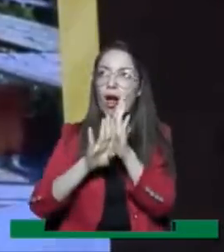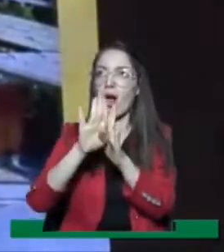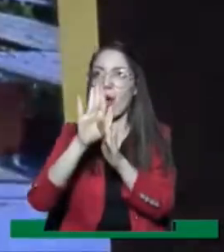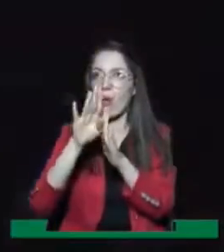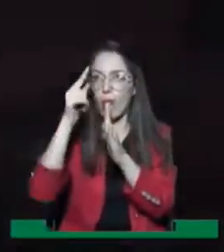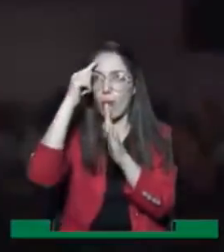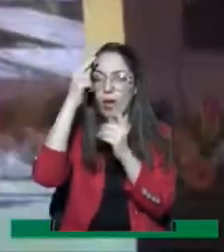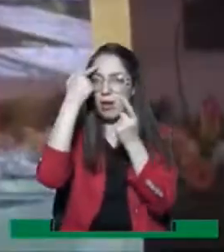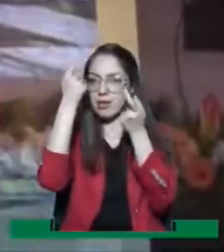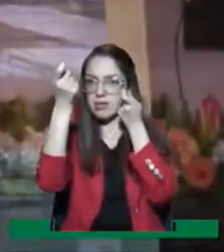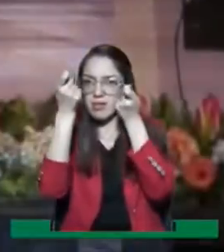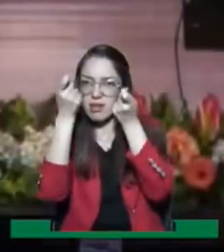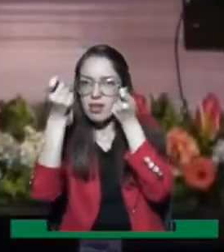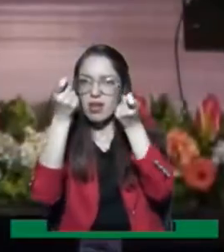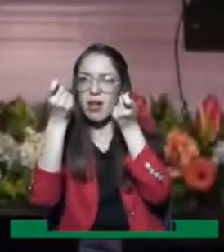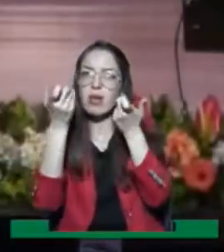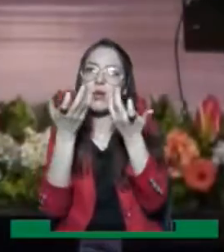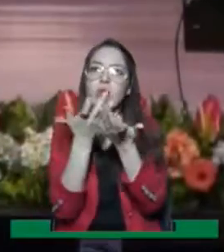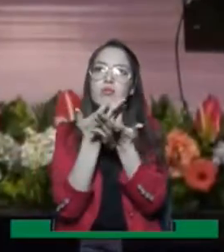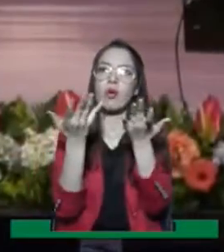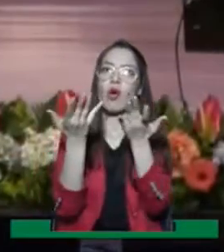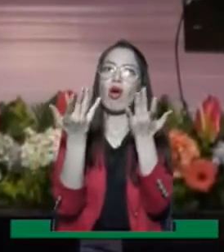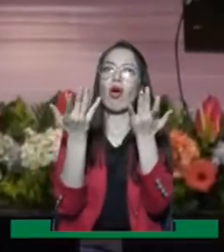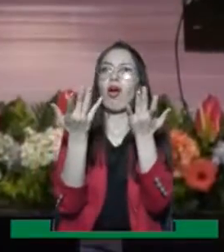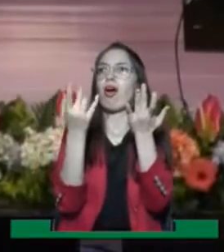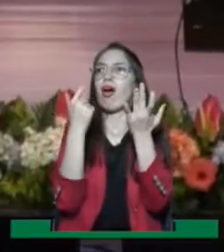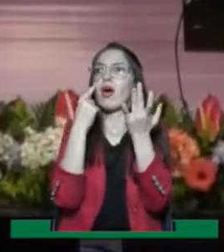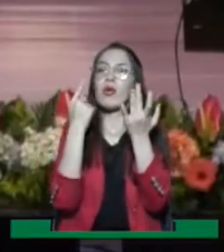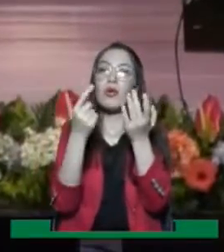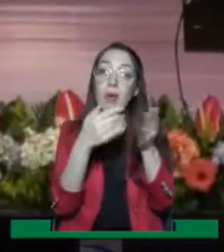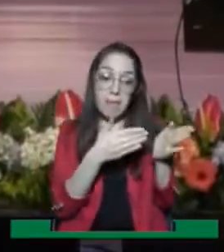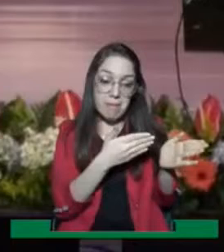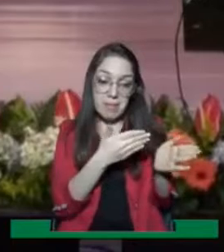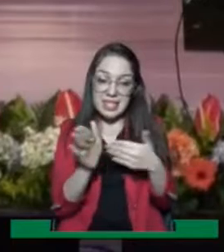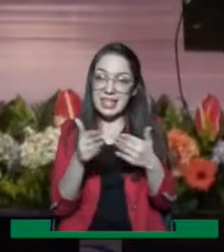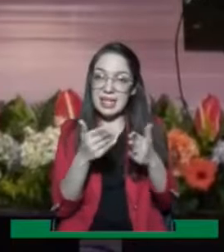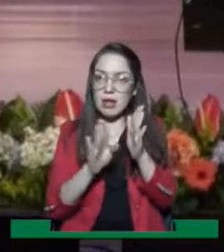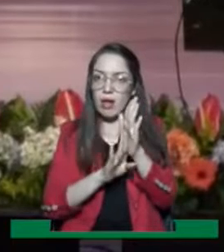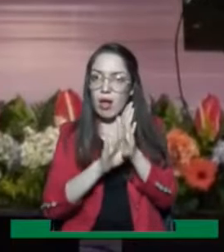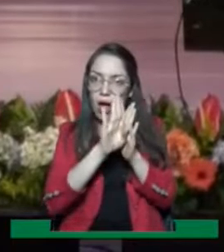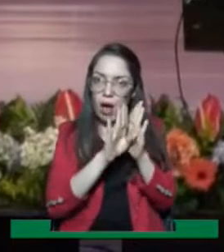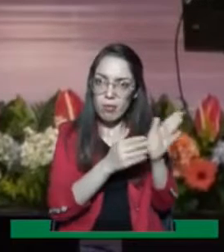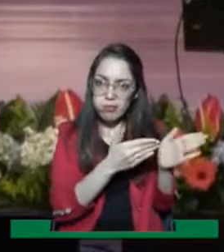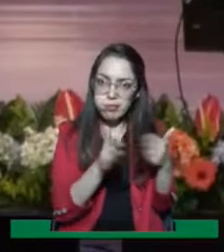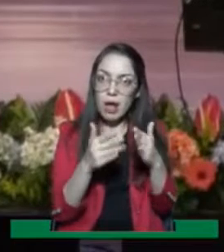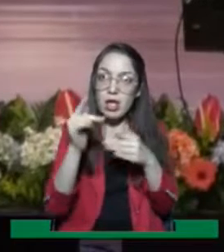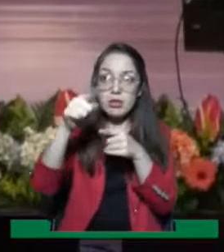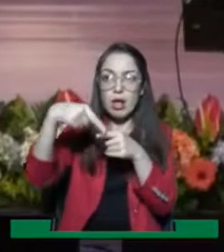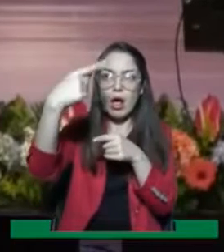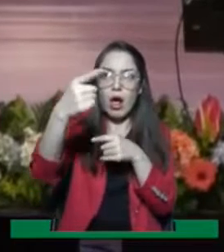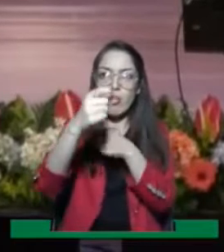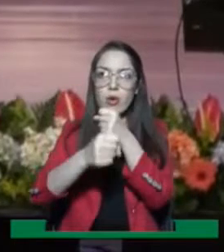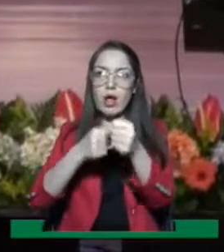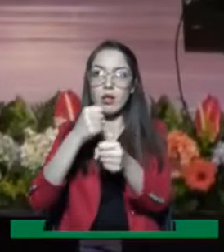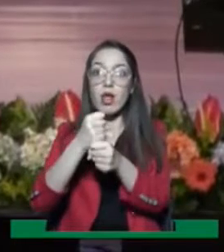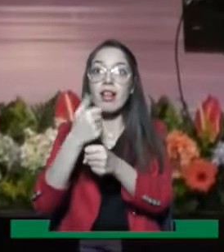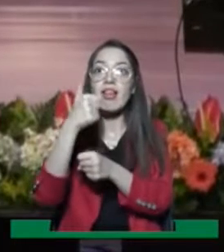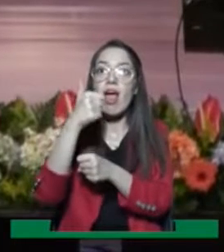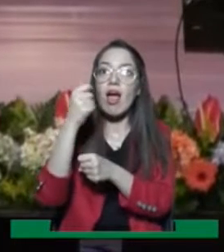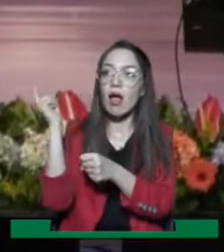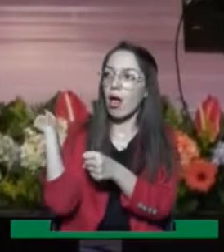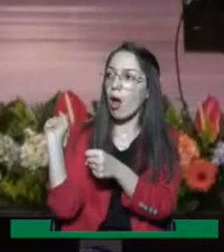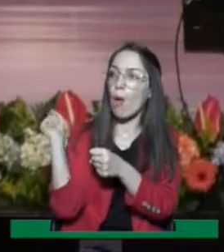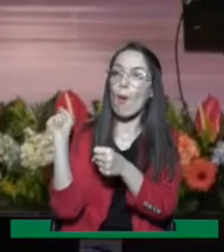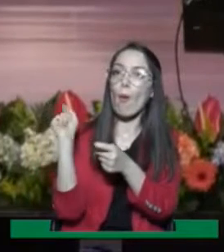que tenemos de cerca, sobre todo a la luz de un plan de desarrollo y también para el próximo año que cumplimos 10 años